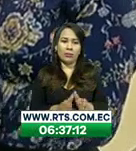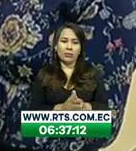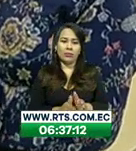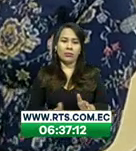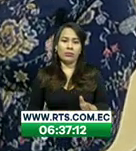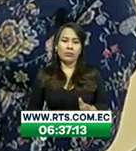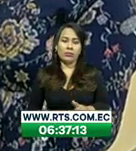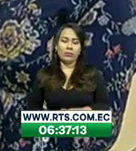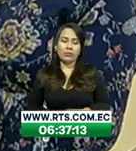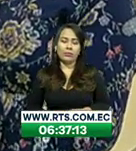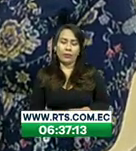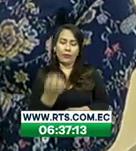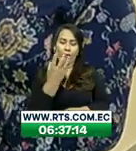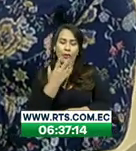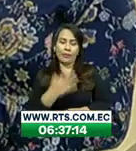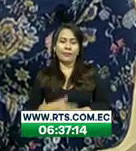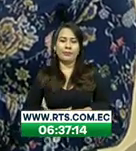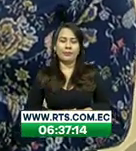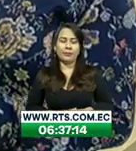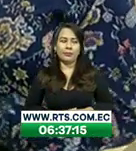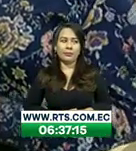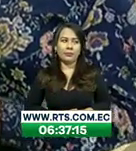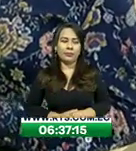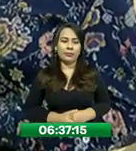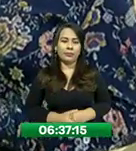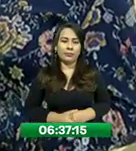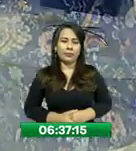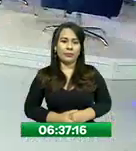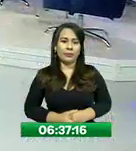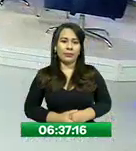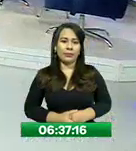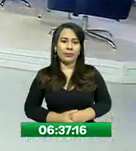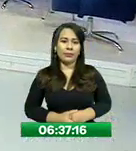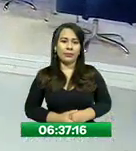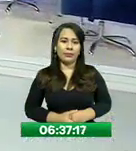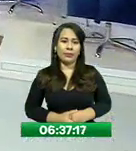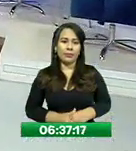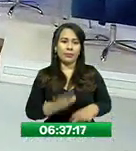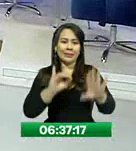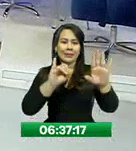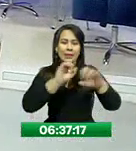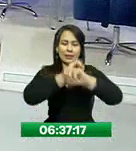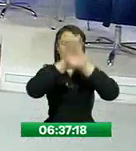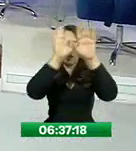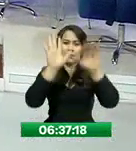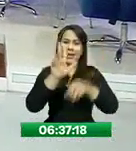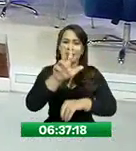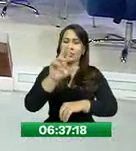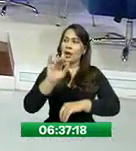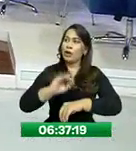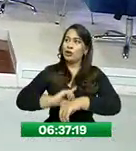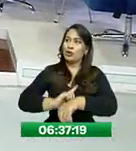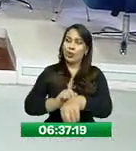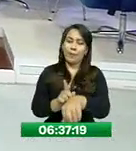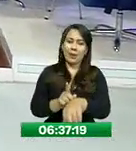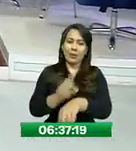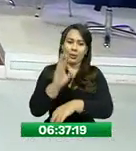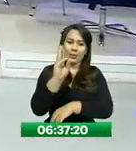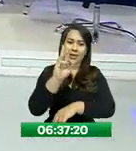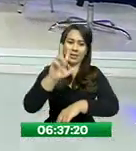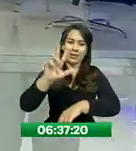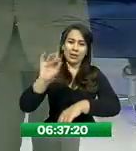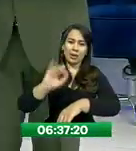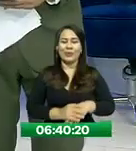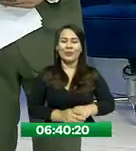futuro, informó Adriana Méndez. Son las 6 de la mañana con 38 minutos, 6 y